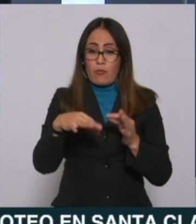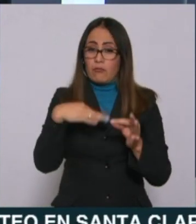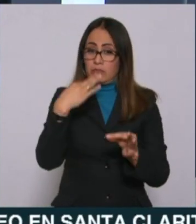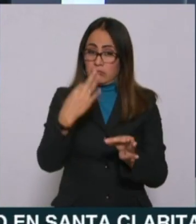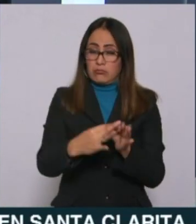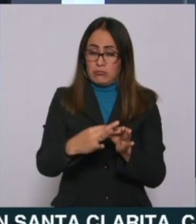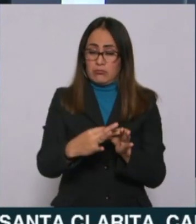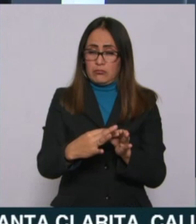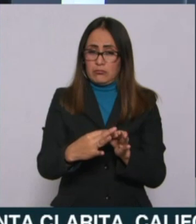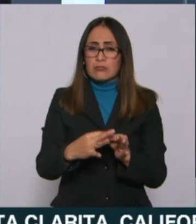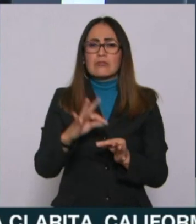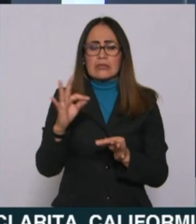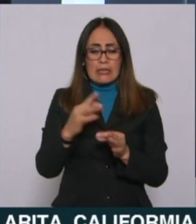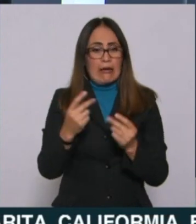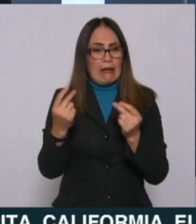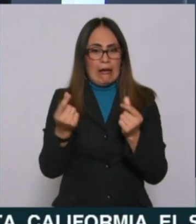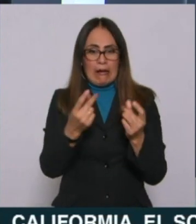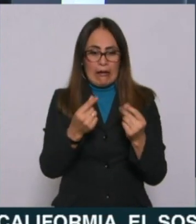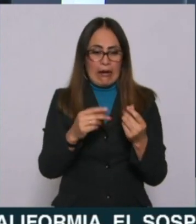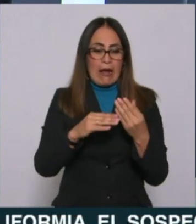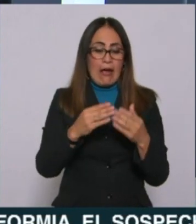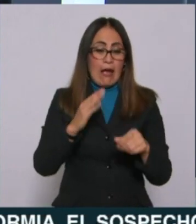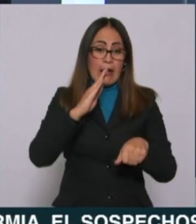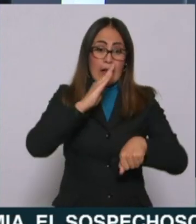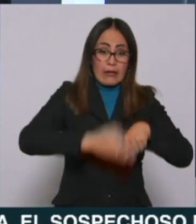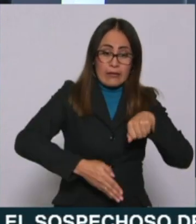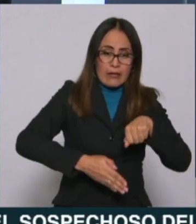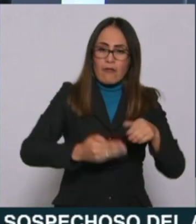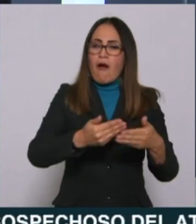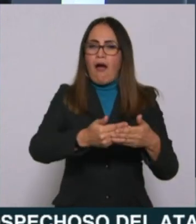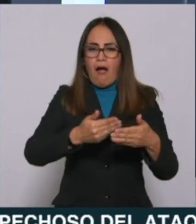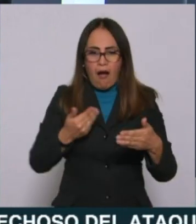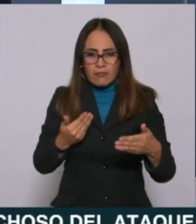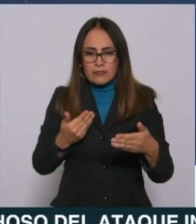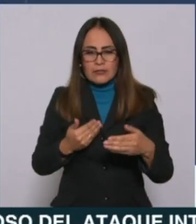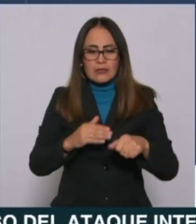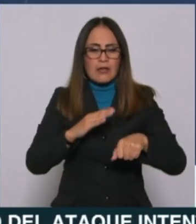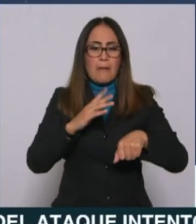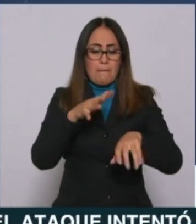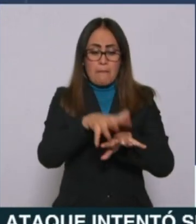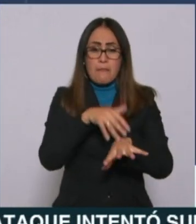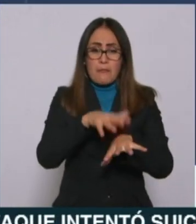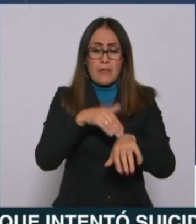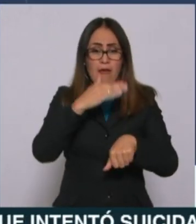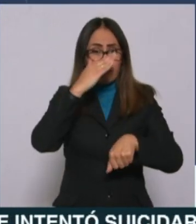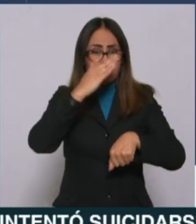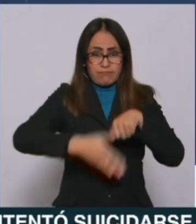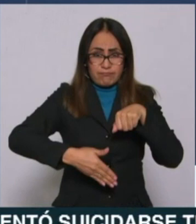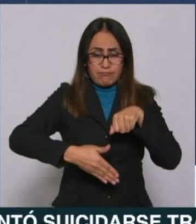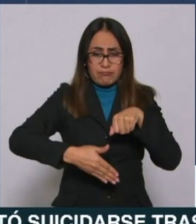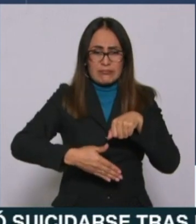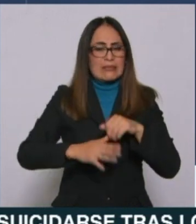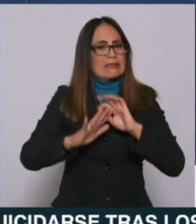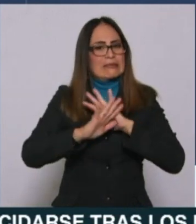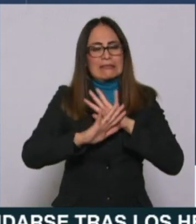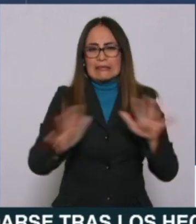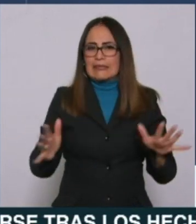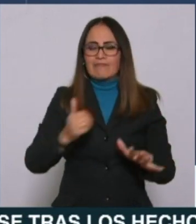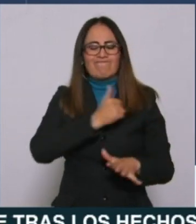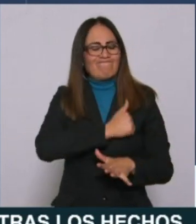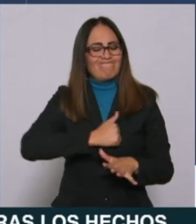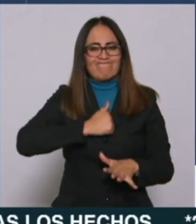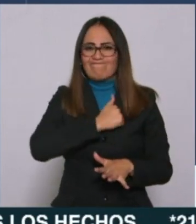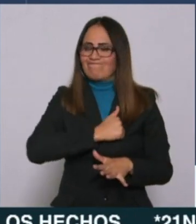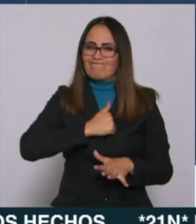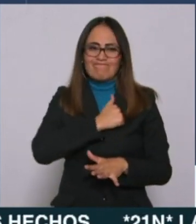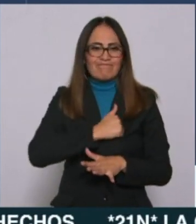se puede hacer mucho antes de llegar a la amputación, porque la amputación es en realidad ya una situación